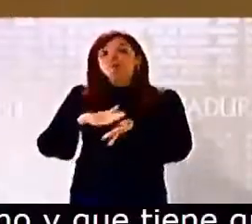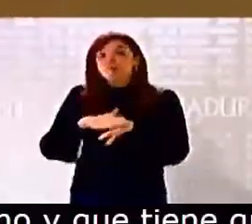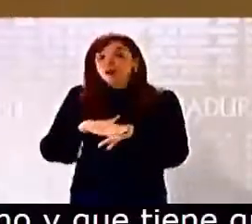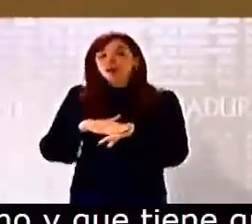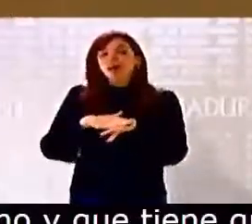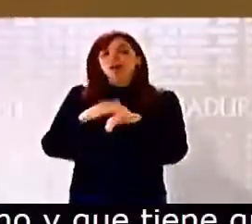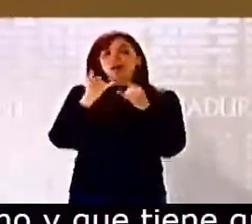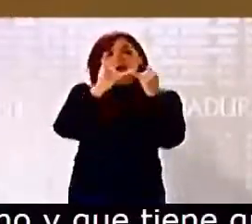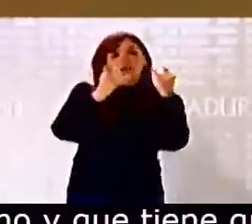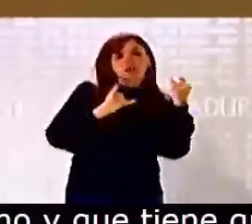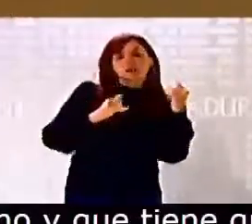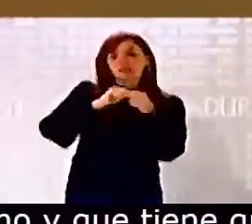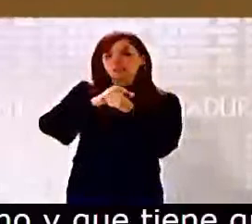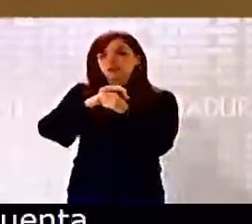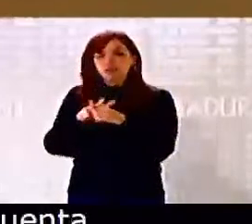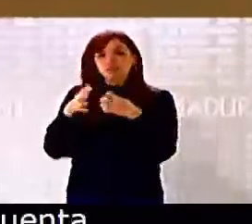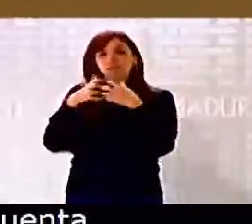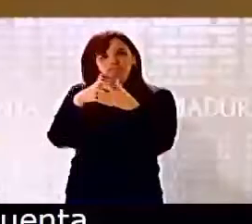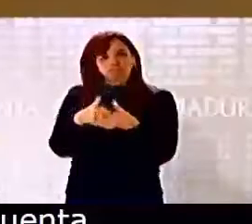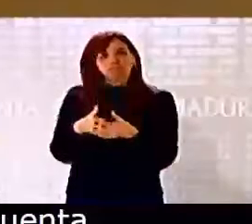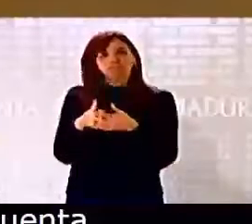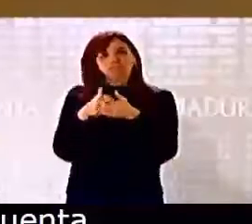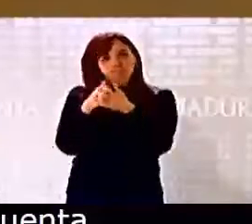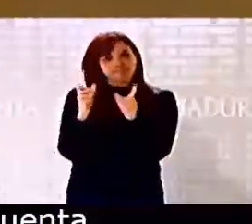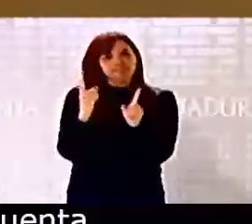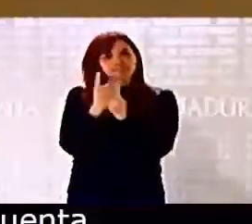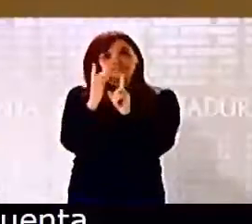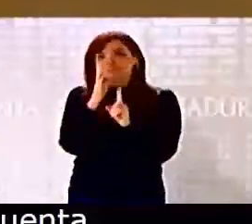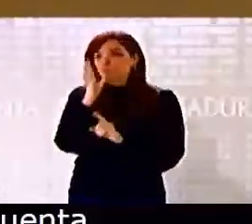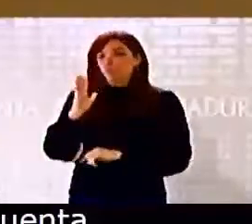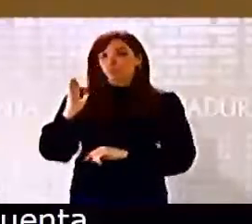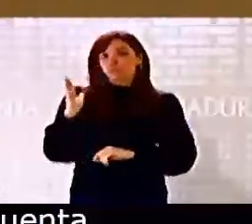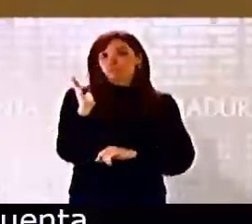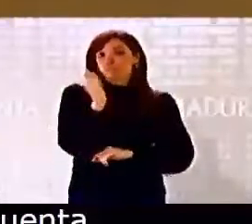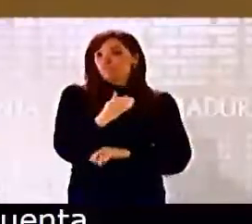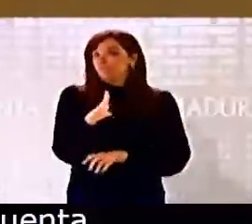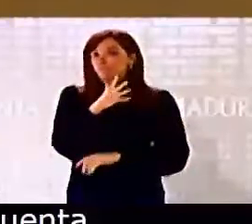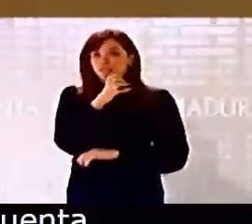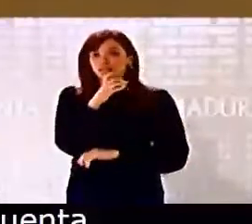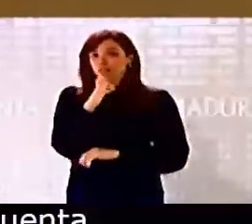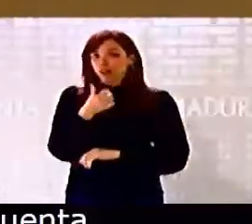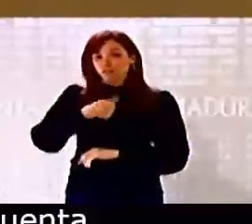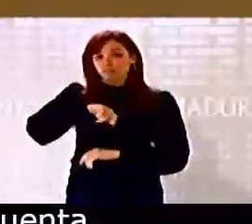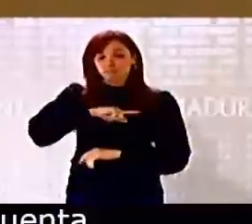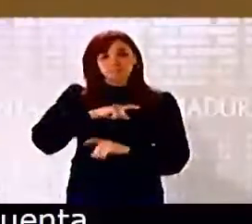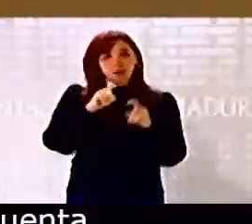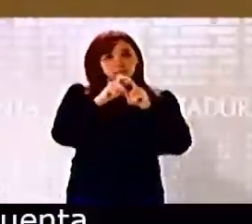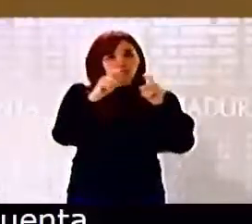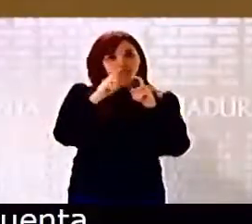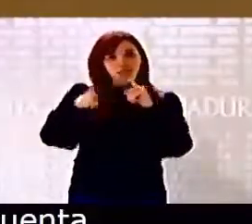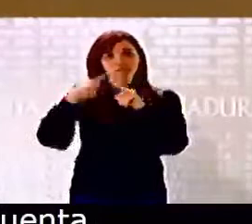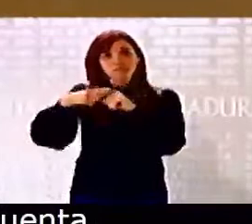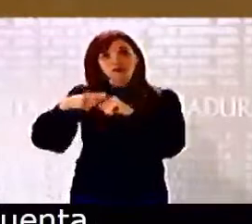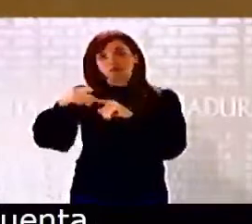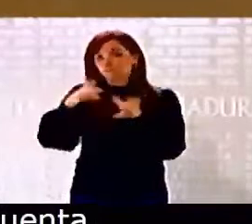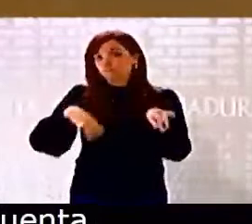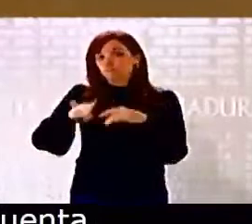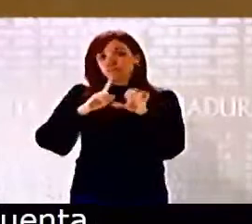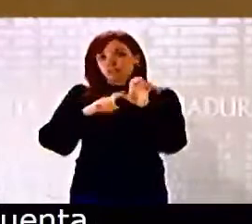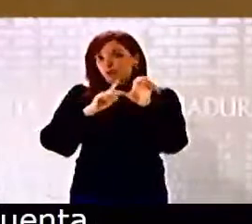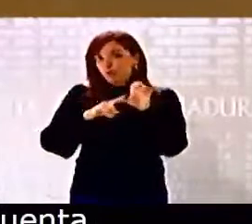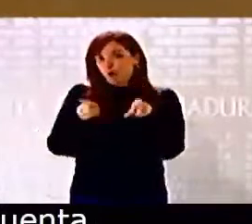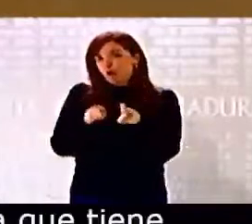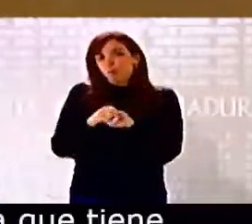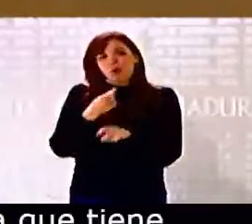a una pandemia que está teniendo unas consecuencias terribles en nuestro tejido productivo y en nuestra región, como en el conjunto de España y